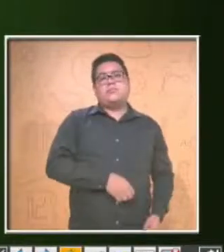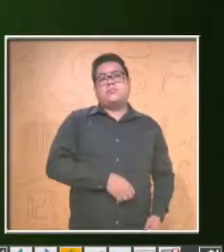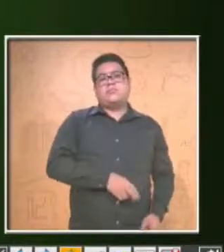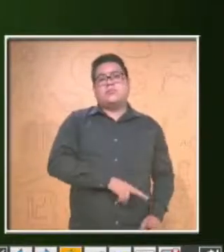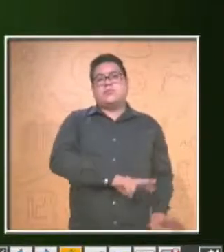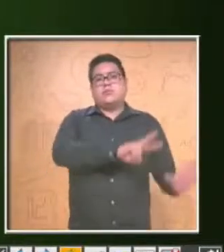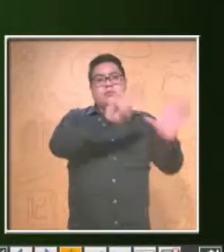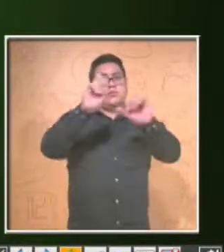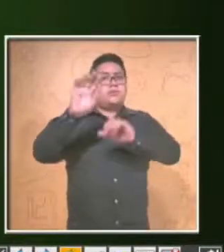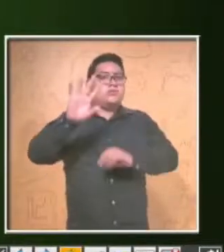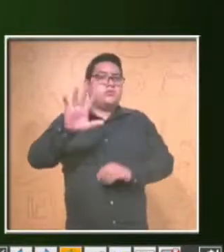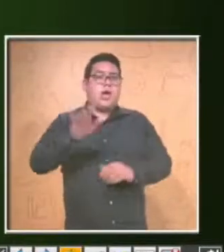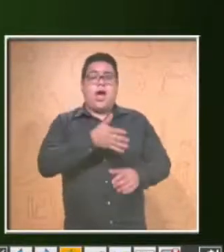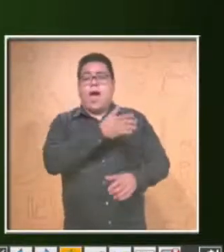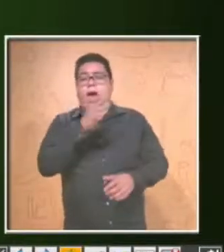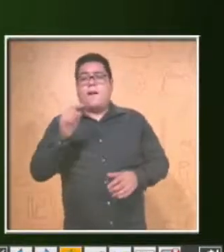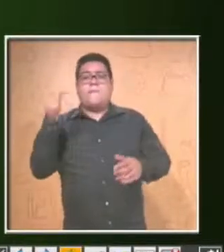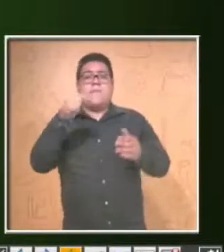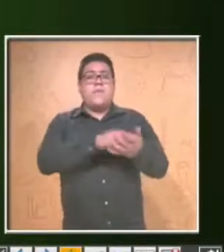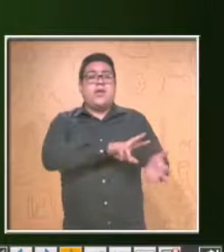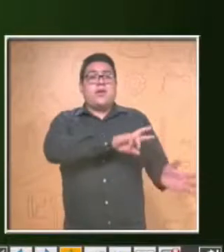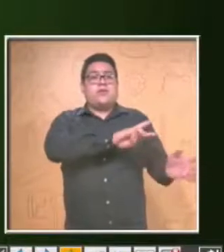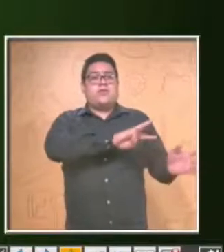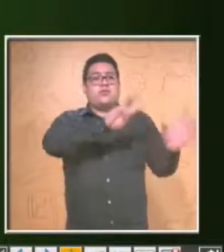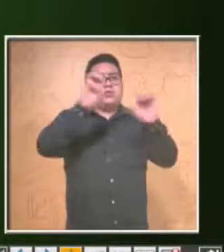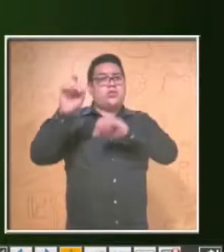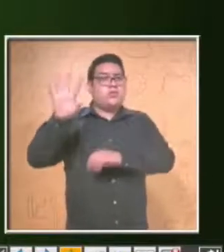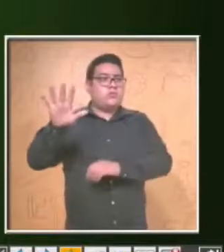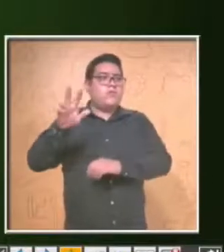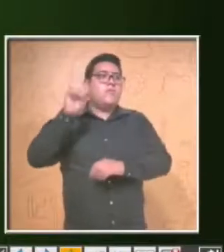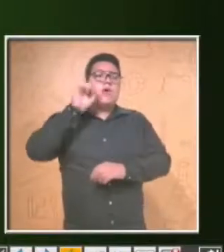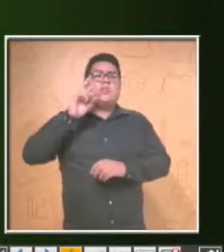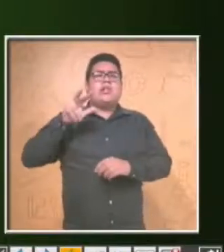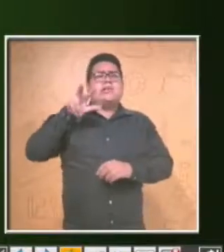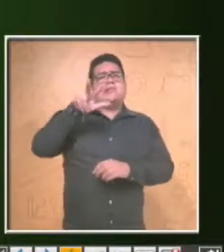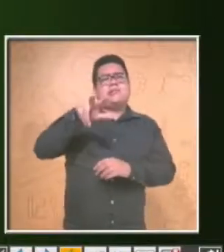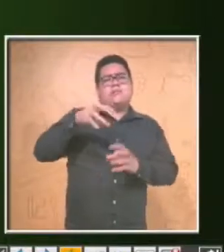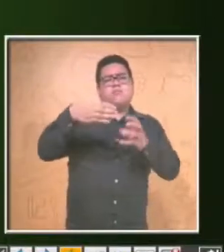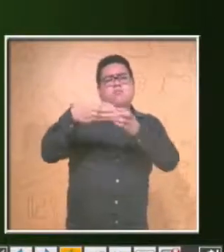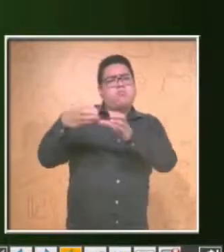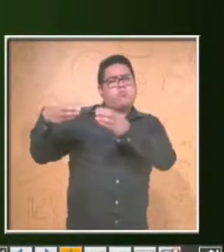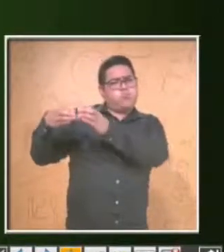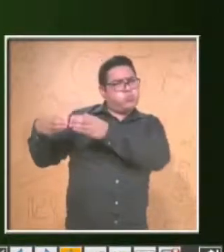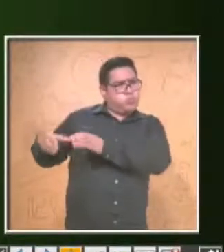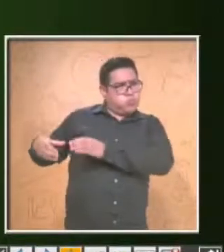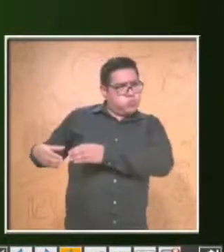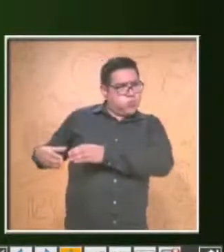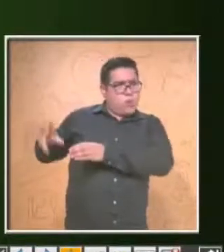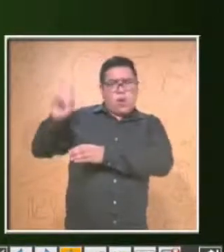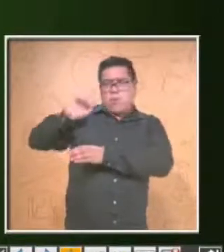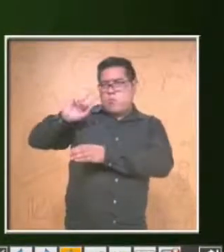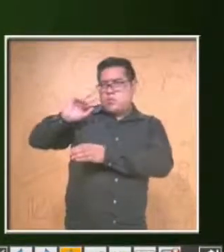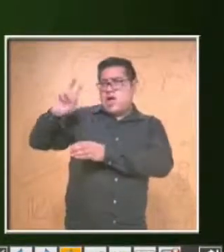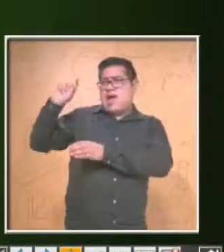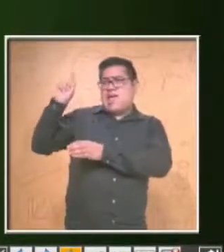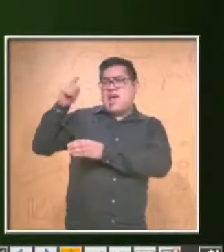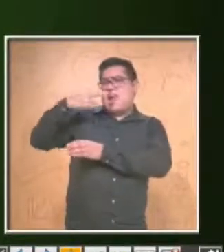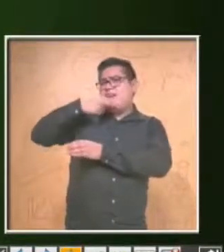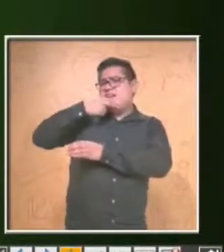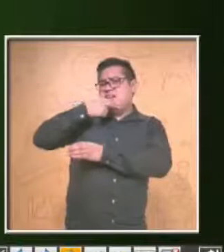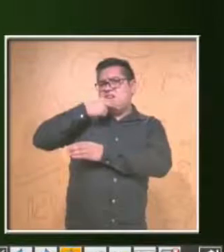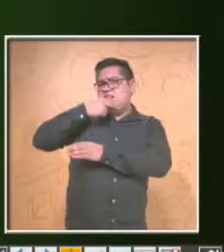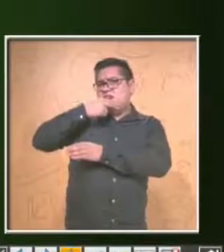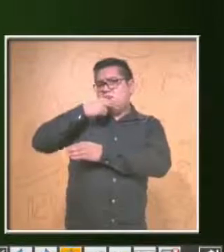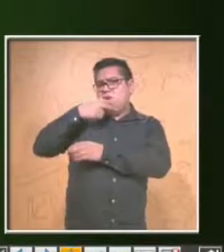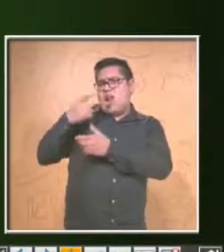1750 a 1850. Y aquí están las 13 colonias. En Inglaterra, para solventar los gastos de la guerra y ocupación de